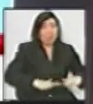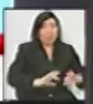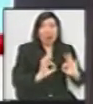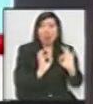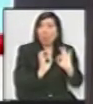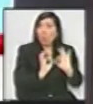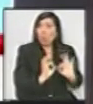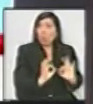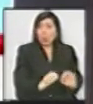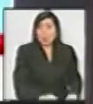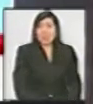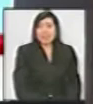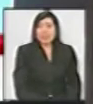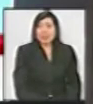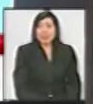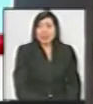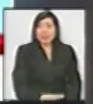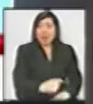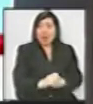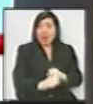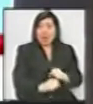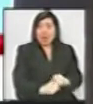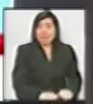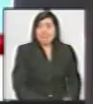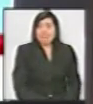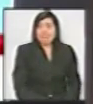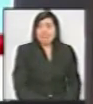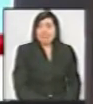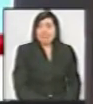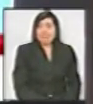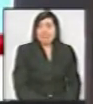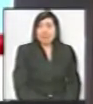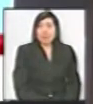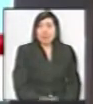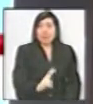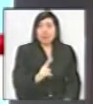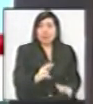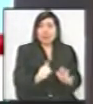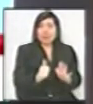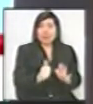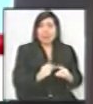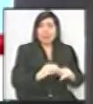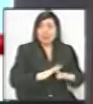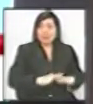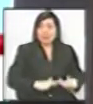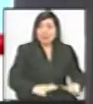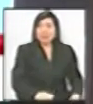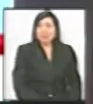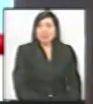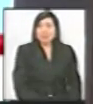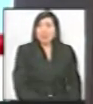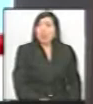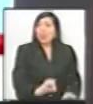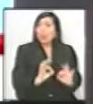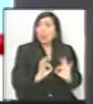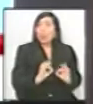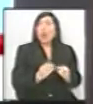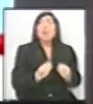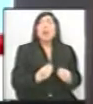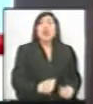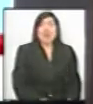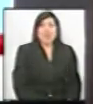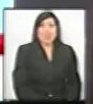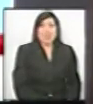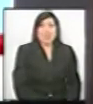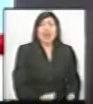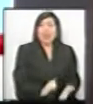exactamente igual siguiente año 2000 anterior año 2016 el terreno prácticamente igual porque colegas